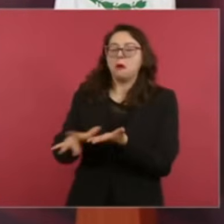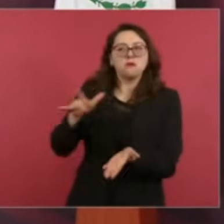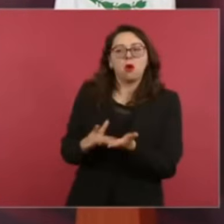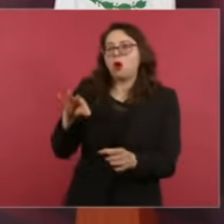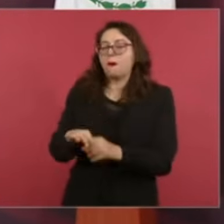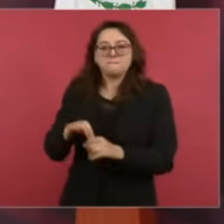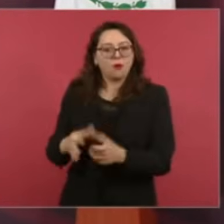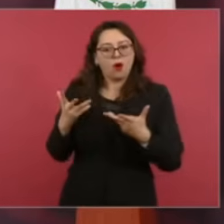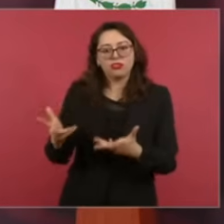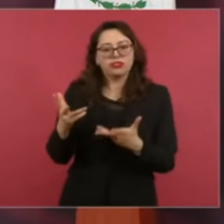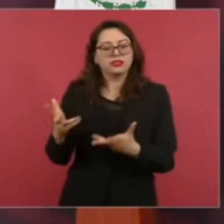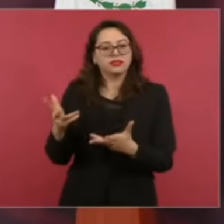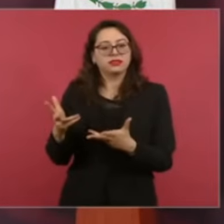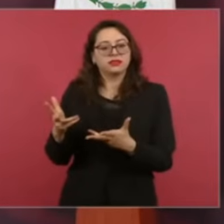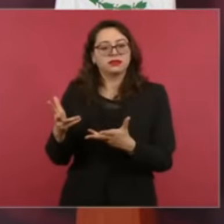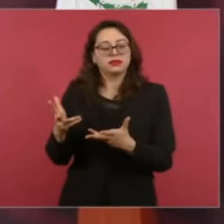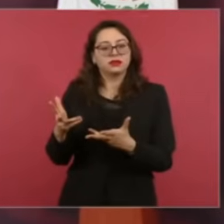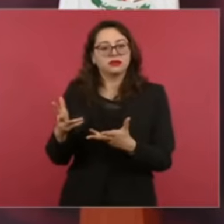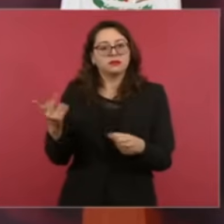De repente desaparece Diego